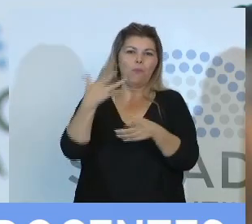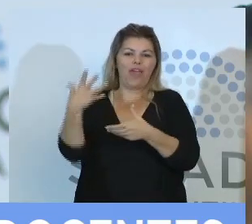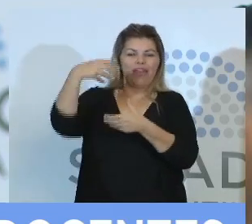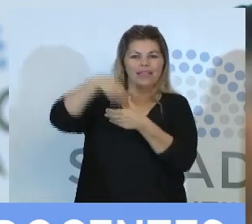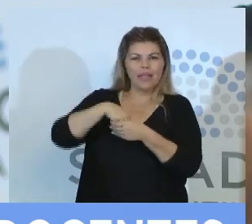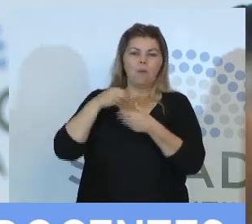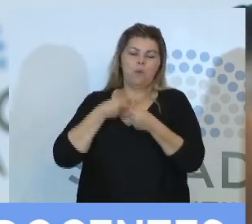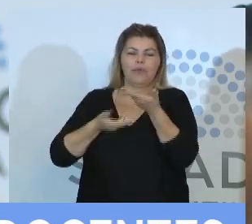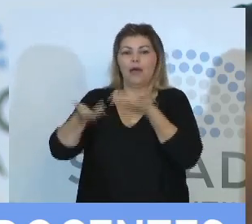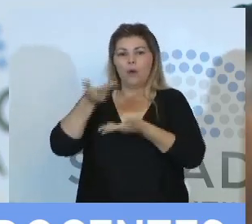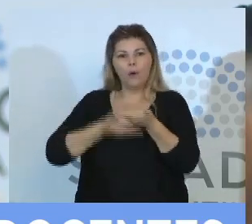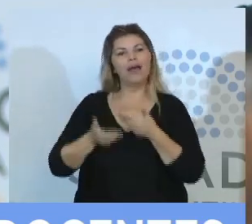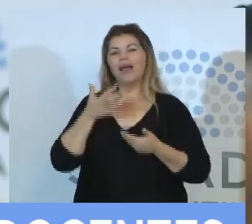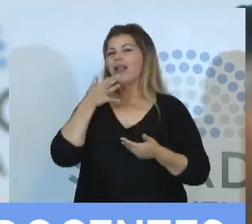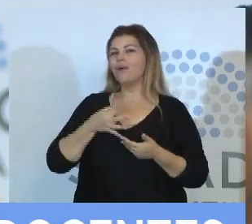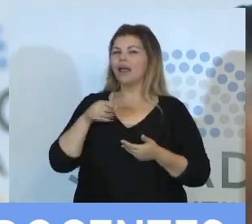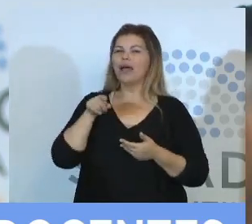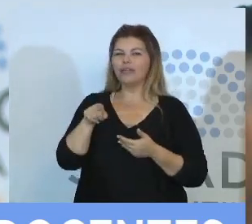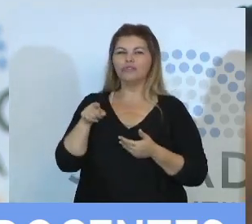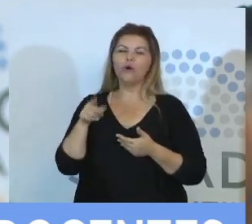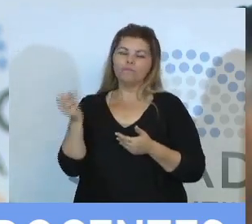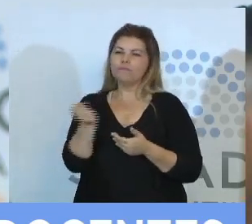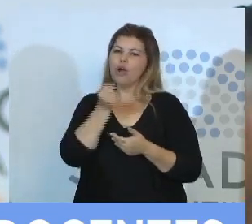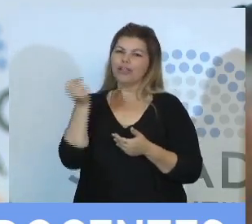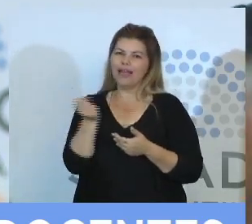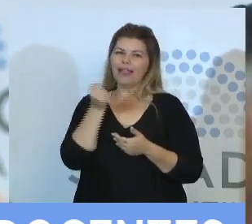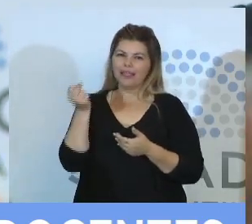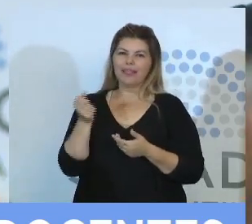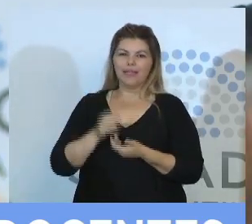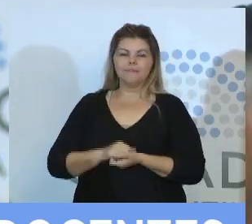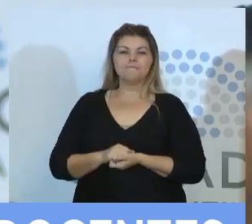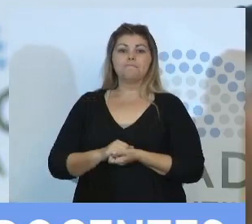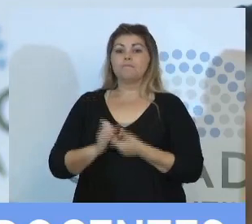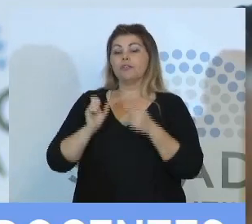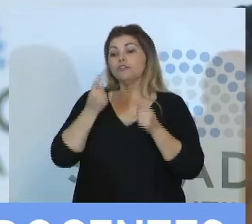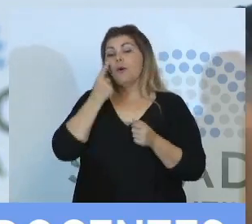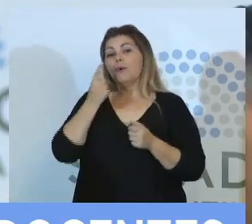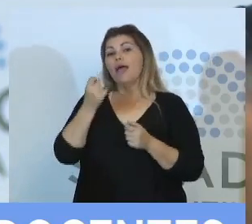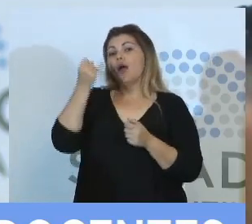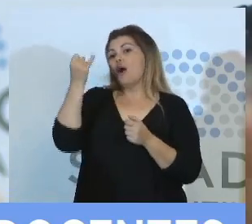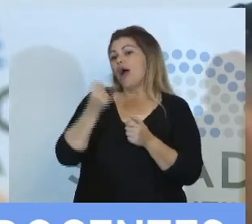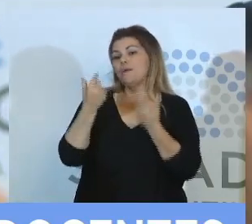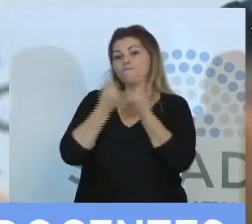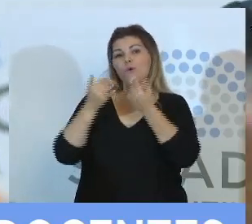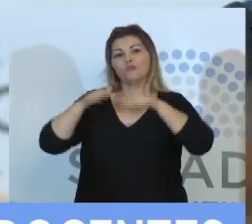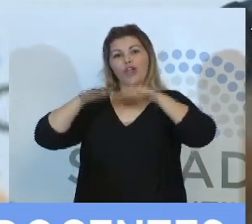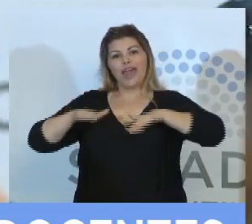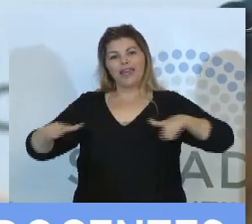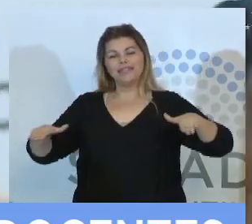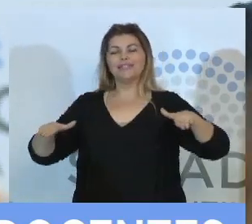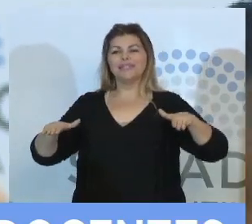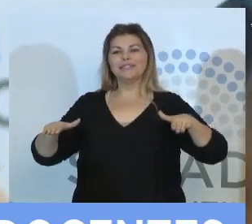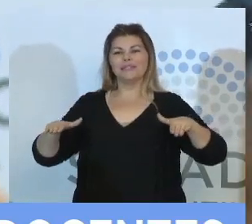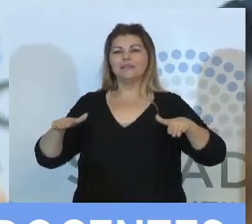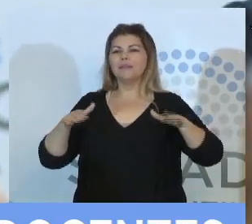jugar. Y la verdad que eso me parece sumamente importante. Y veo que hay muchos chicos que son, eso